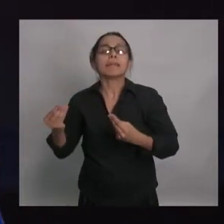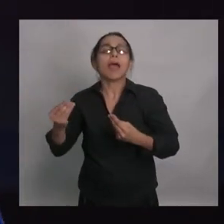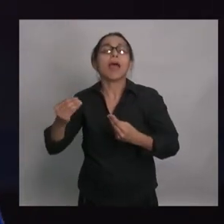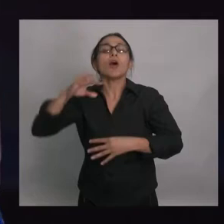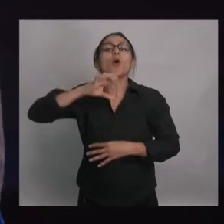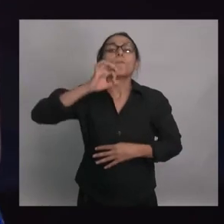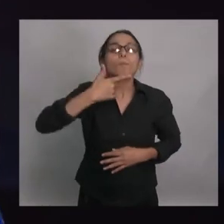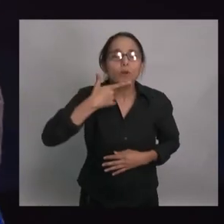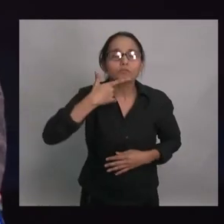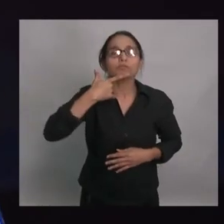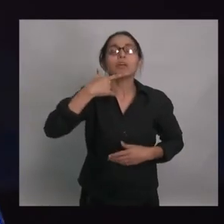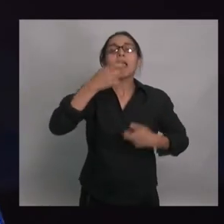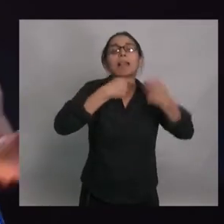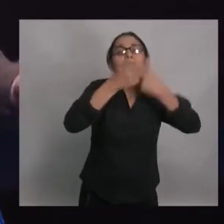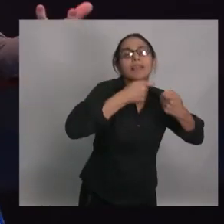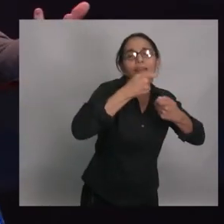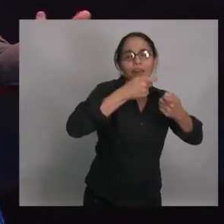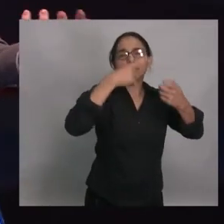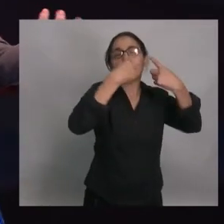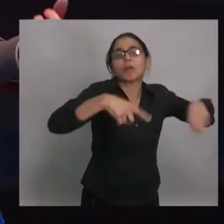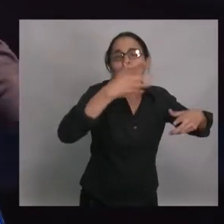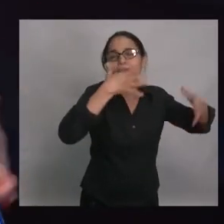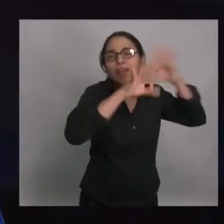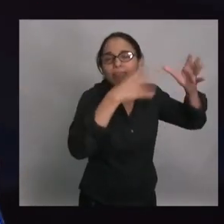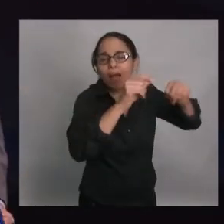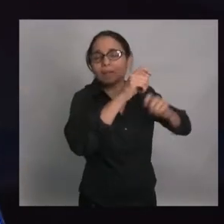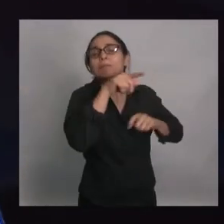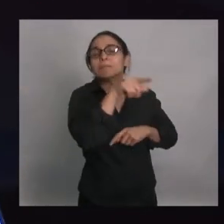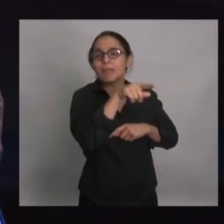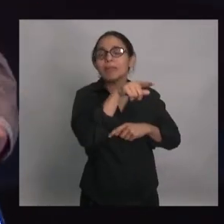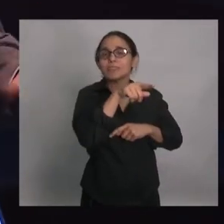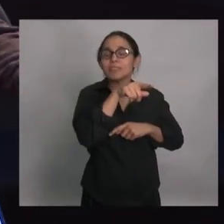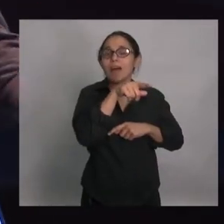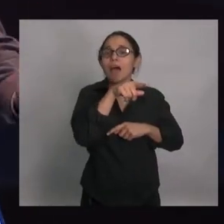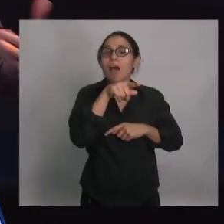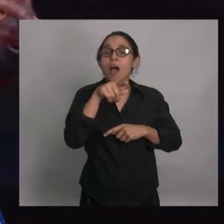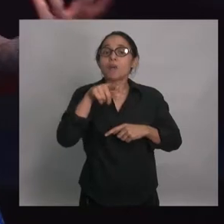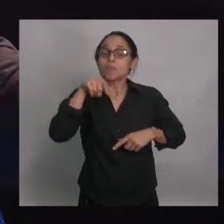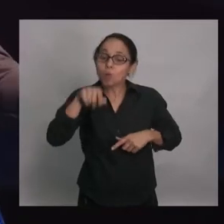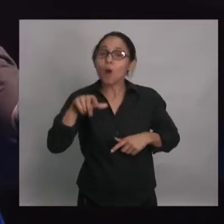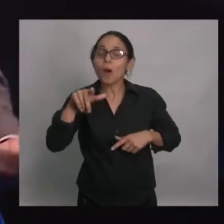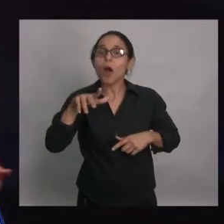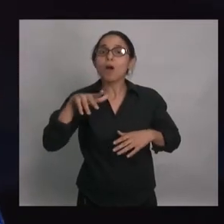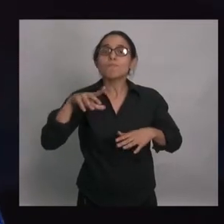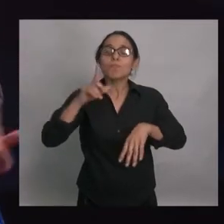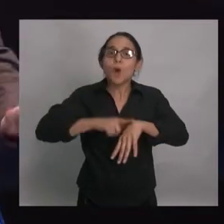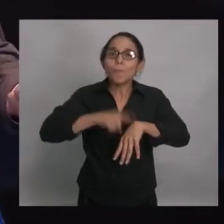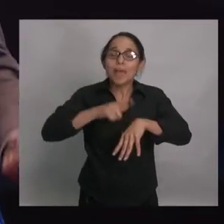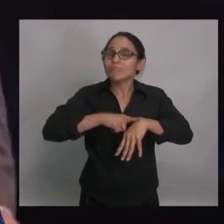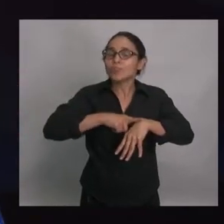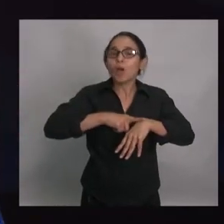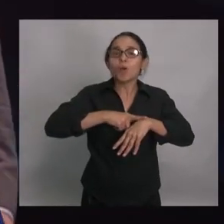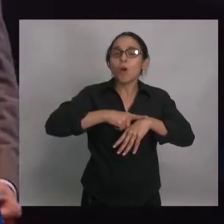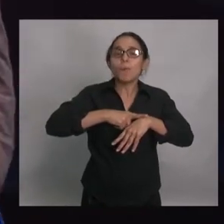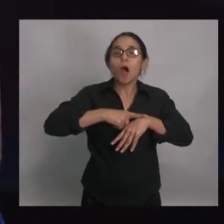bueno a la hora del post neoliberalismo quizás no ha llegado hoy